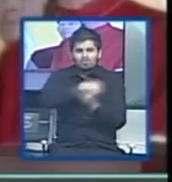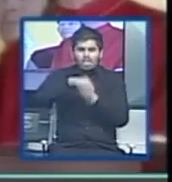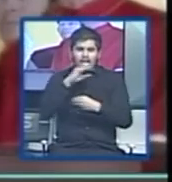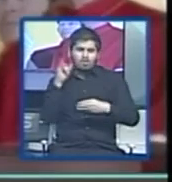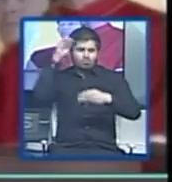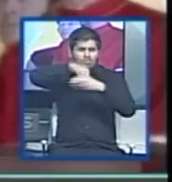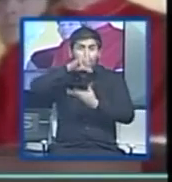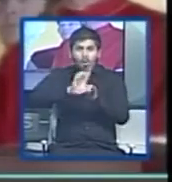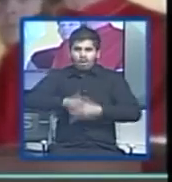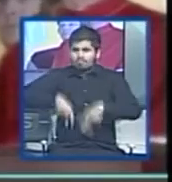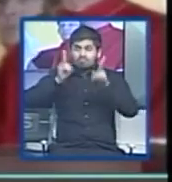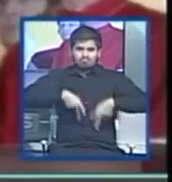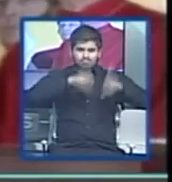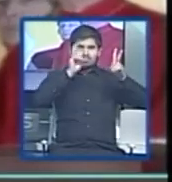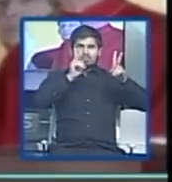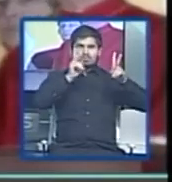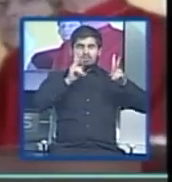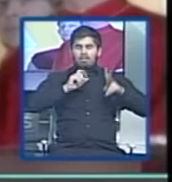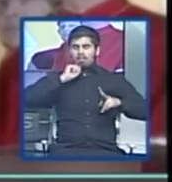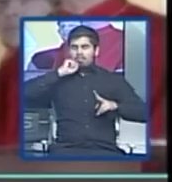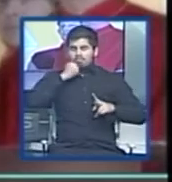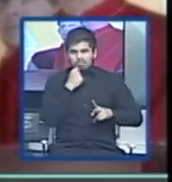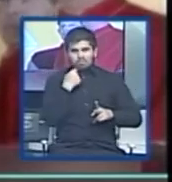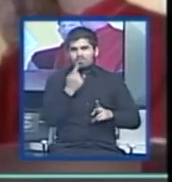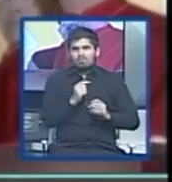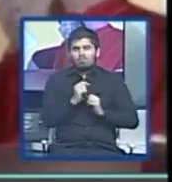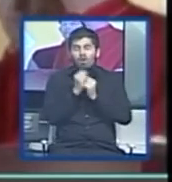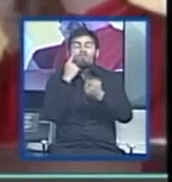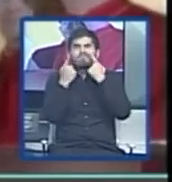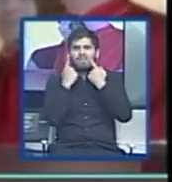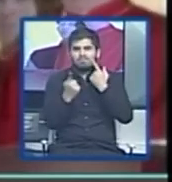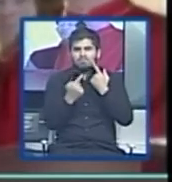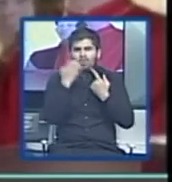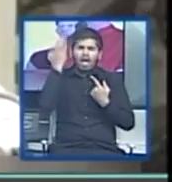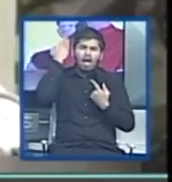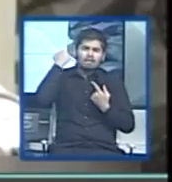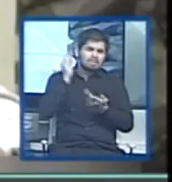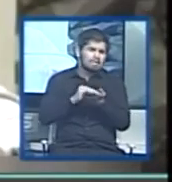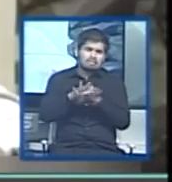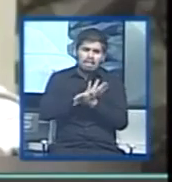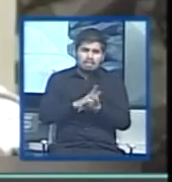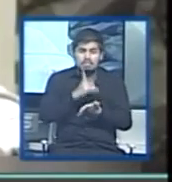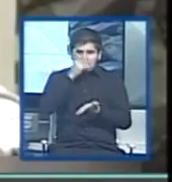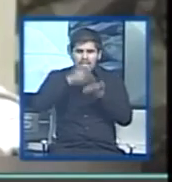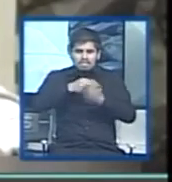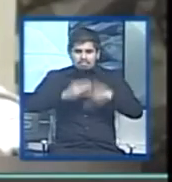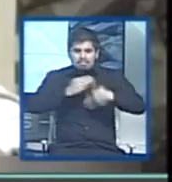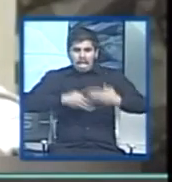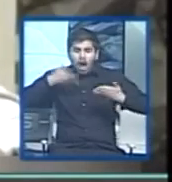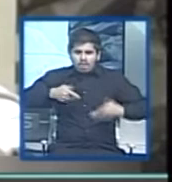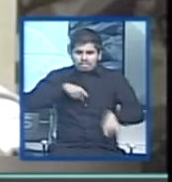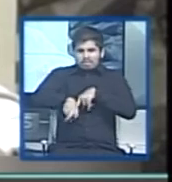términos de infraestructura, es una amplia señal de fe. Porque todo lo que no se hizo en los últimos años, al parecer se quiere hacer ahora en